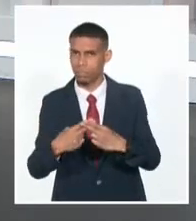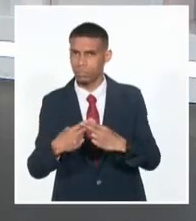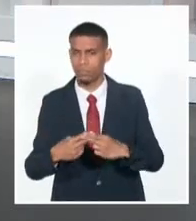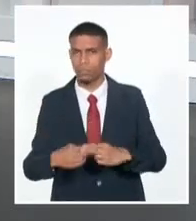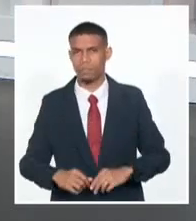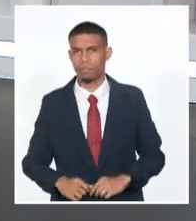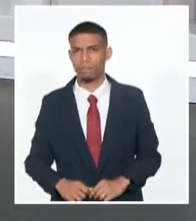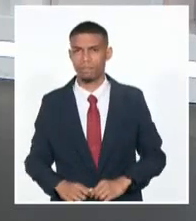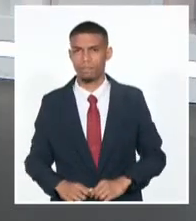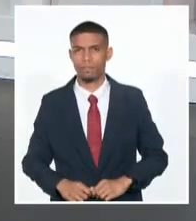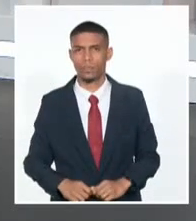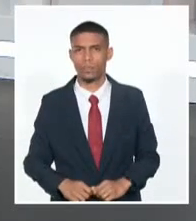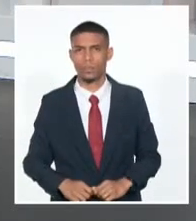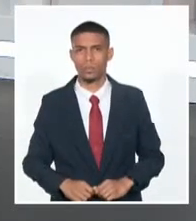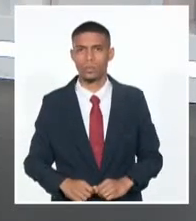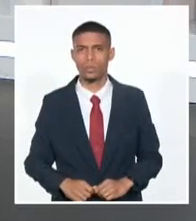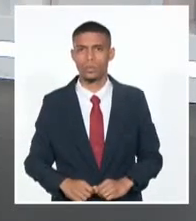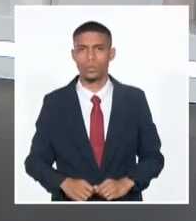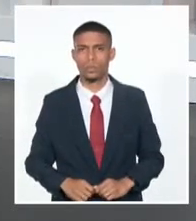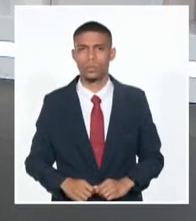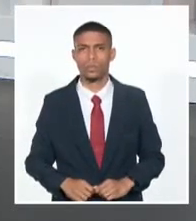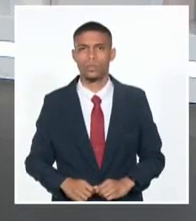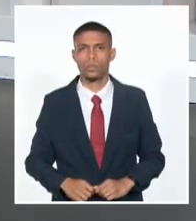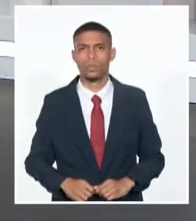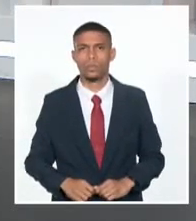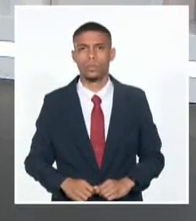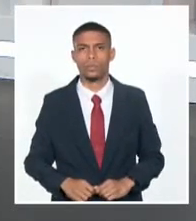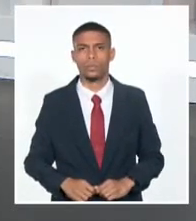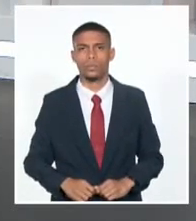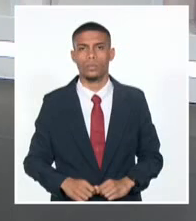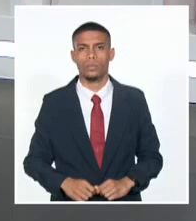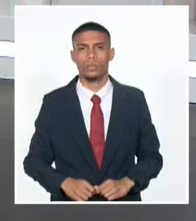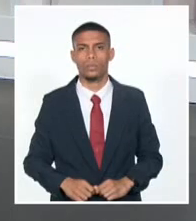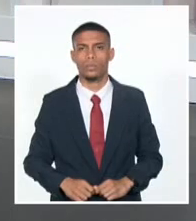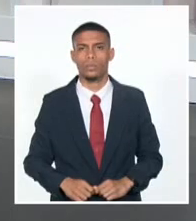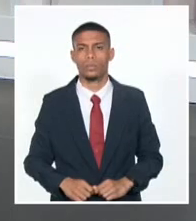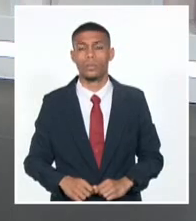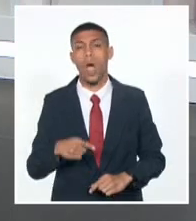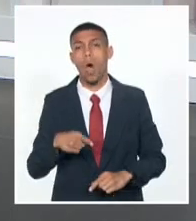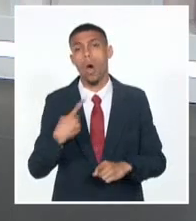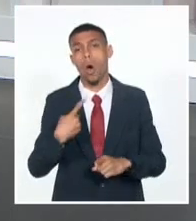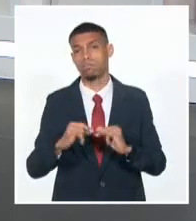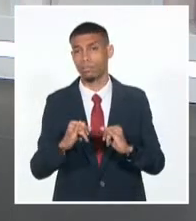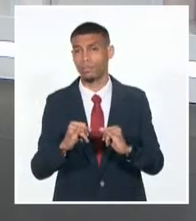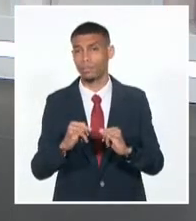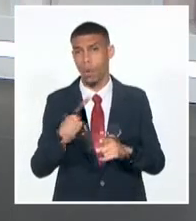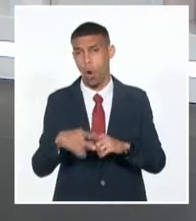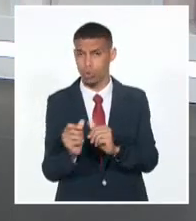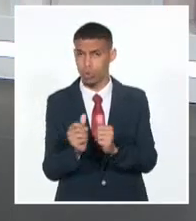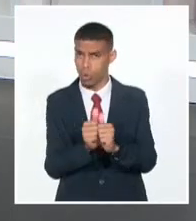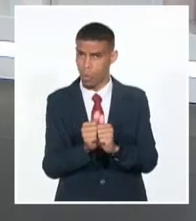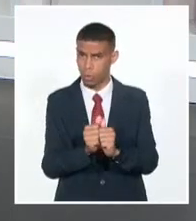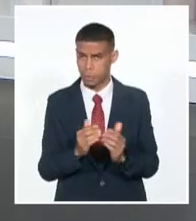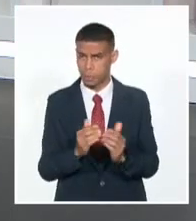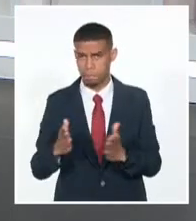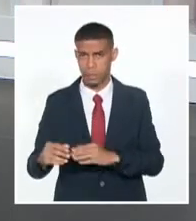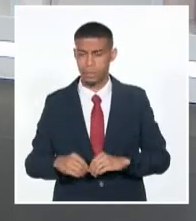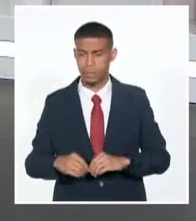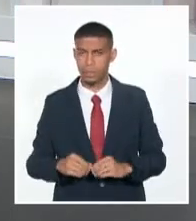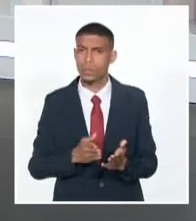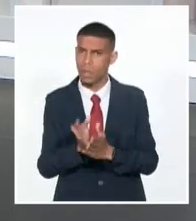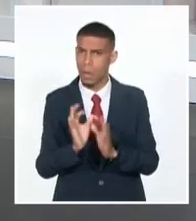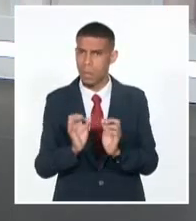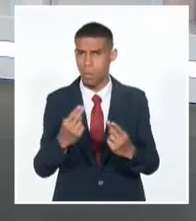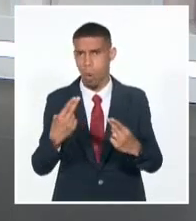deporte de béisbol. Bueno, vamos a pasar a otros deportes. Encabezada por, seguimos con este Juegos Centroamericanos, porque encabezada